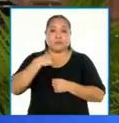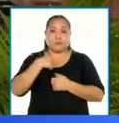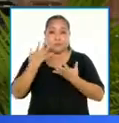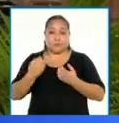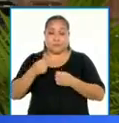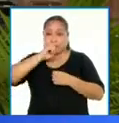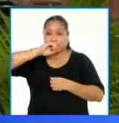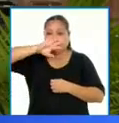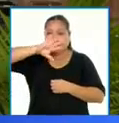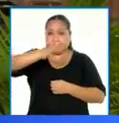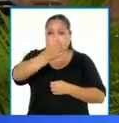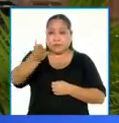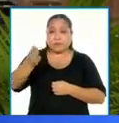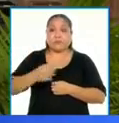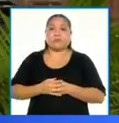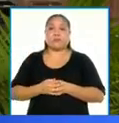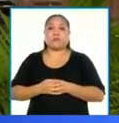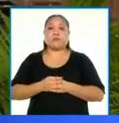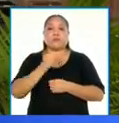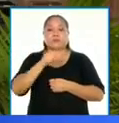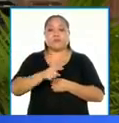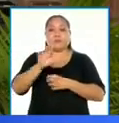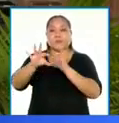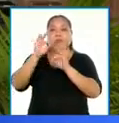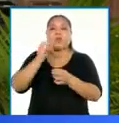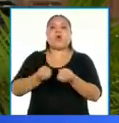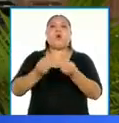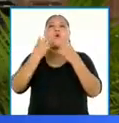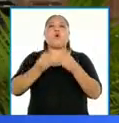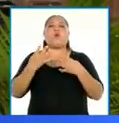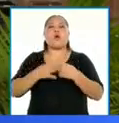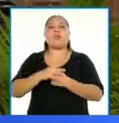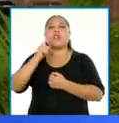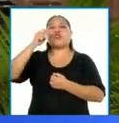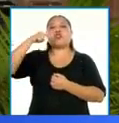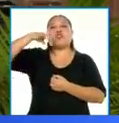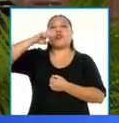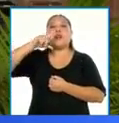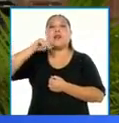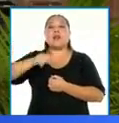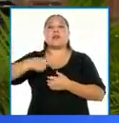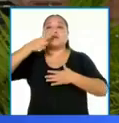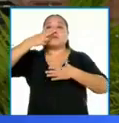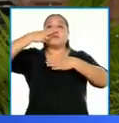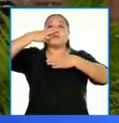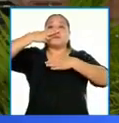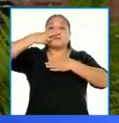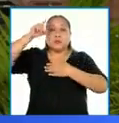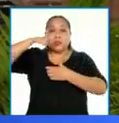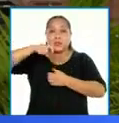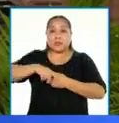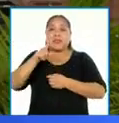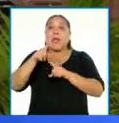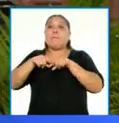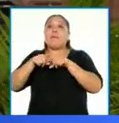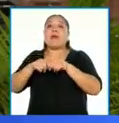es transmitirles esto, que el determinar cuántas plantas o cuántas toneladas de oxígeno depende de que no